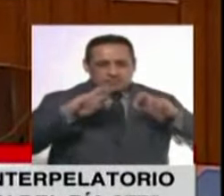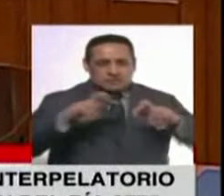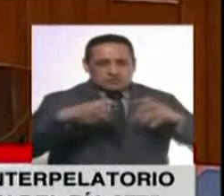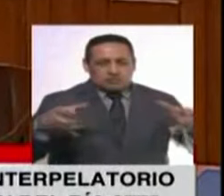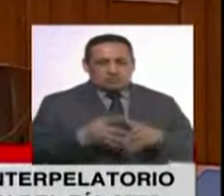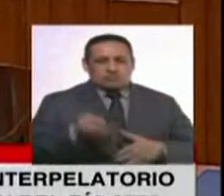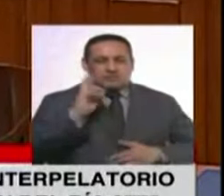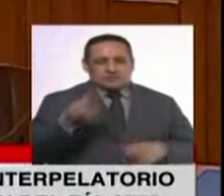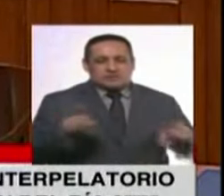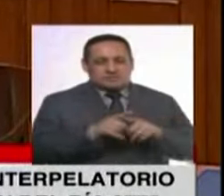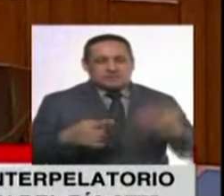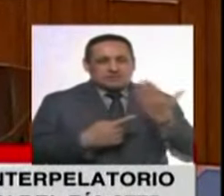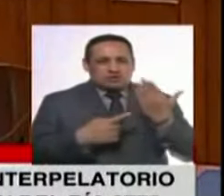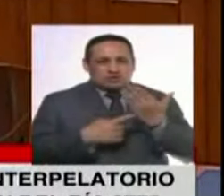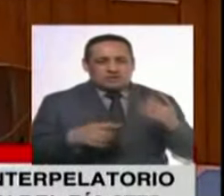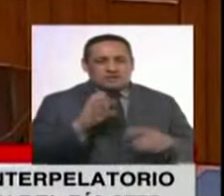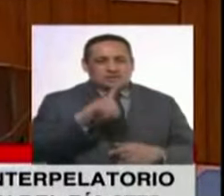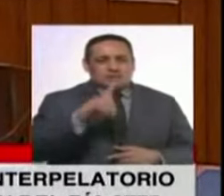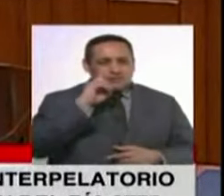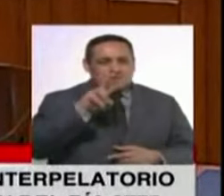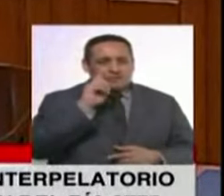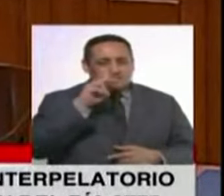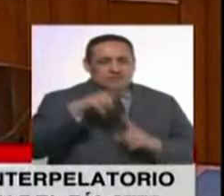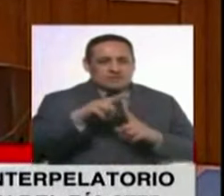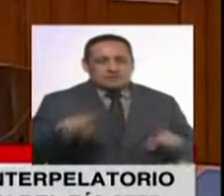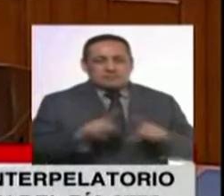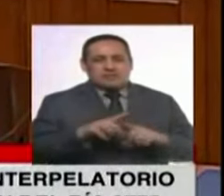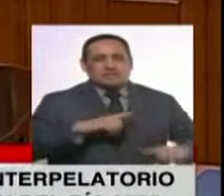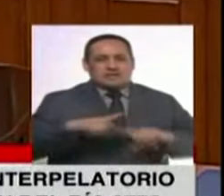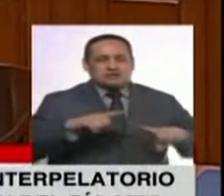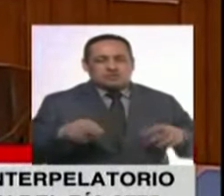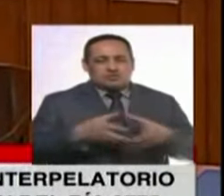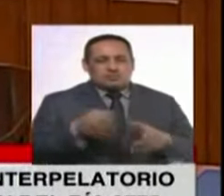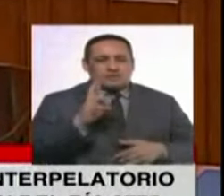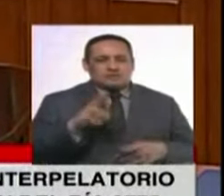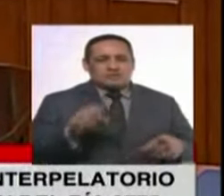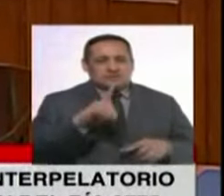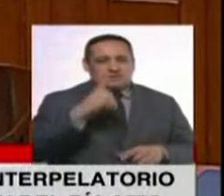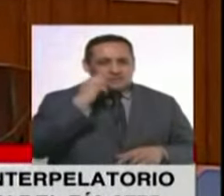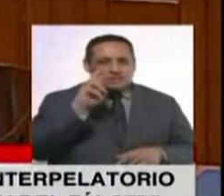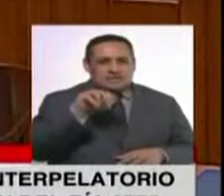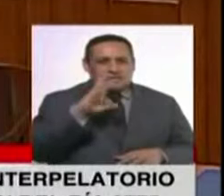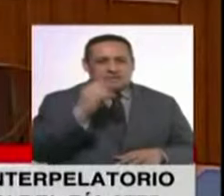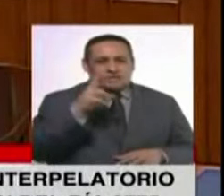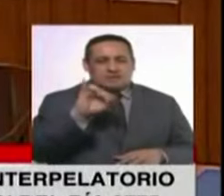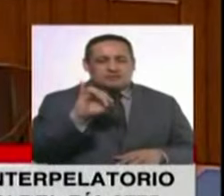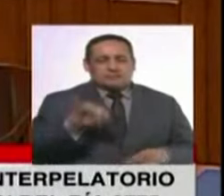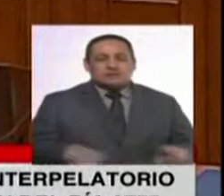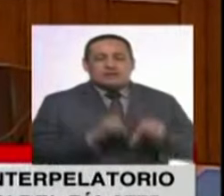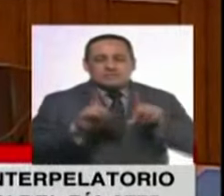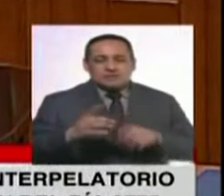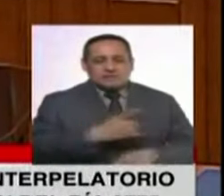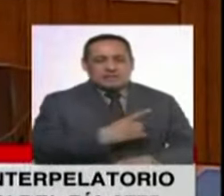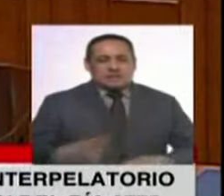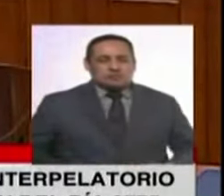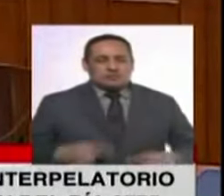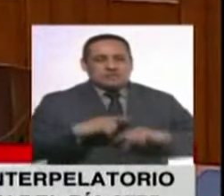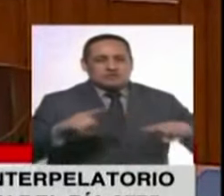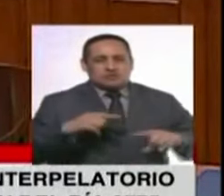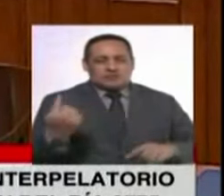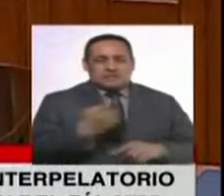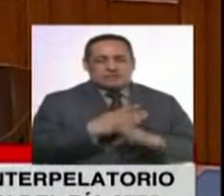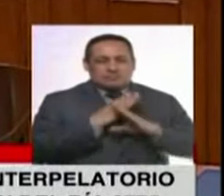de delitos de alta tecnología vivían de la dirección de investigación criminal diringri fue director de la